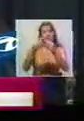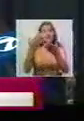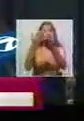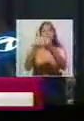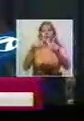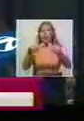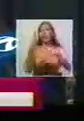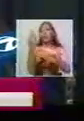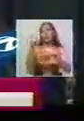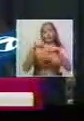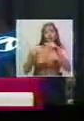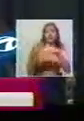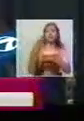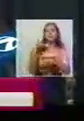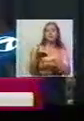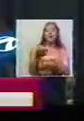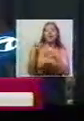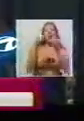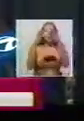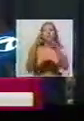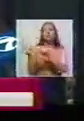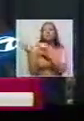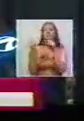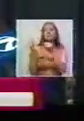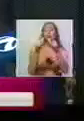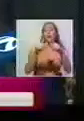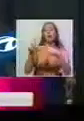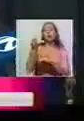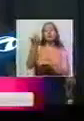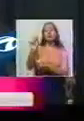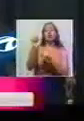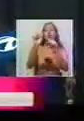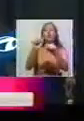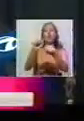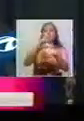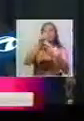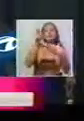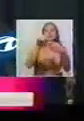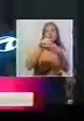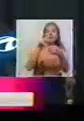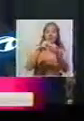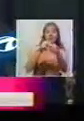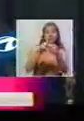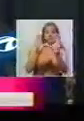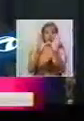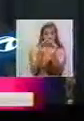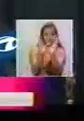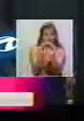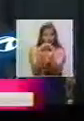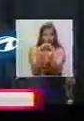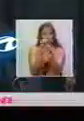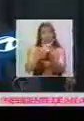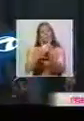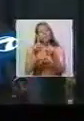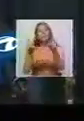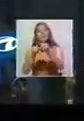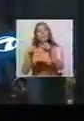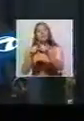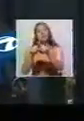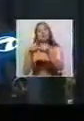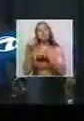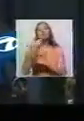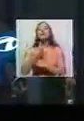antes no podía llegar, que los docentes que venían de zonas rurales alejadas puedan incorporarse al Congreso prácticamente, pero además de